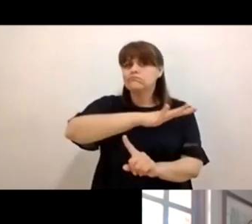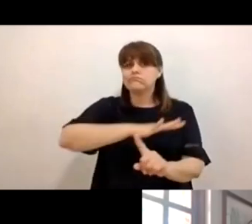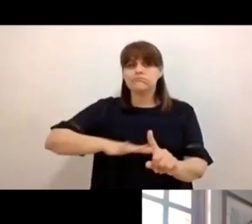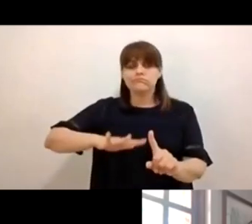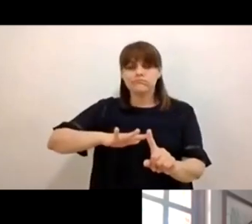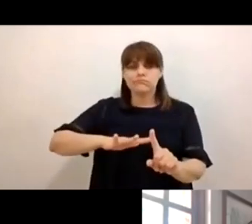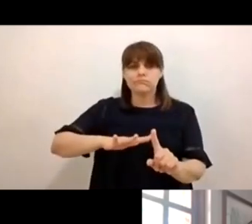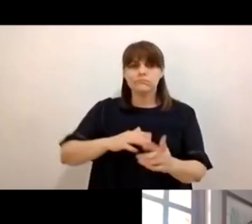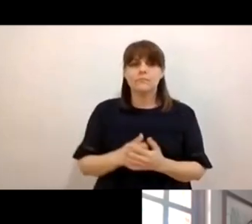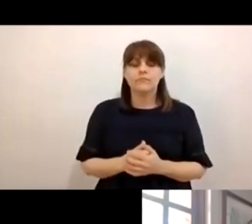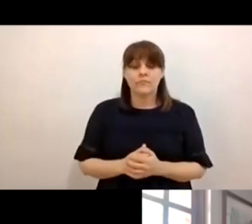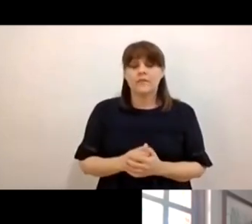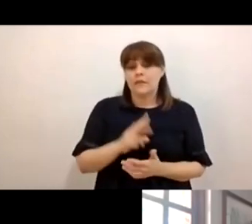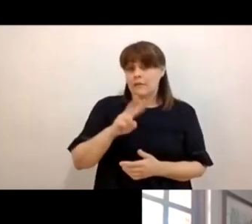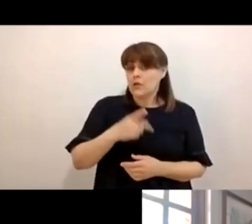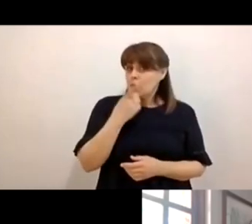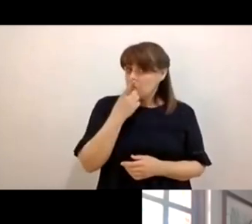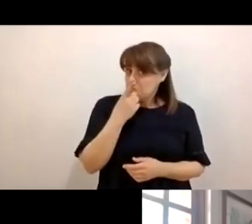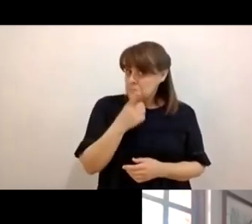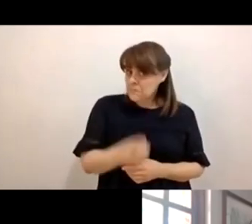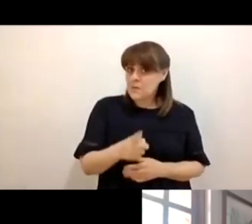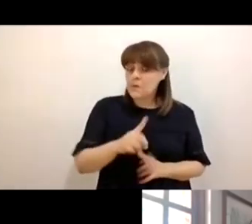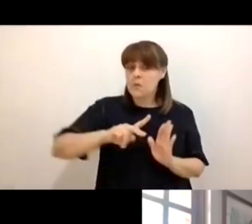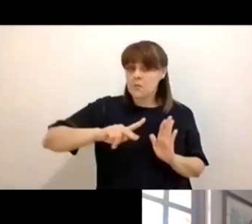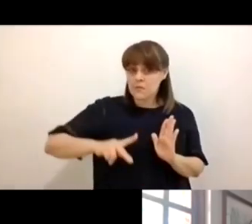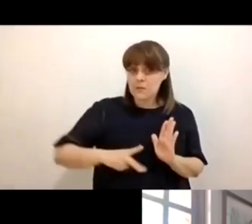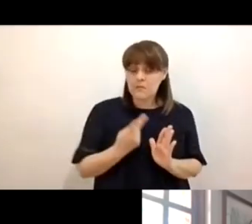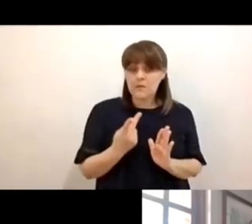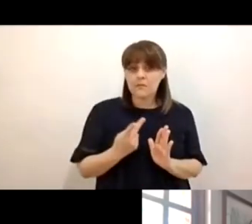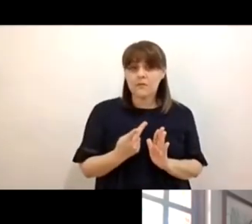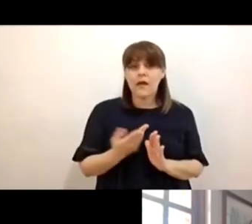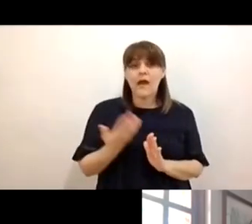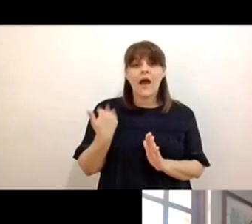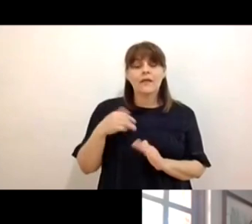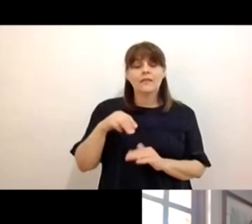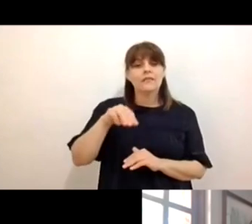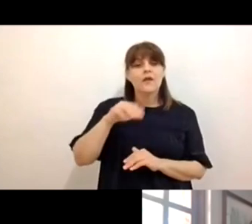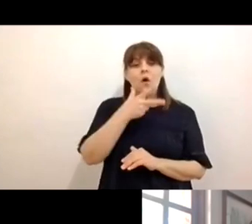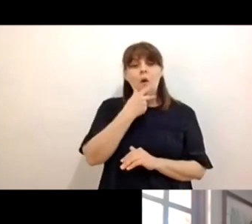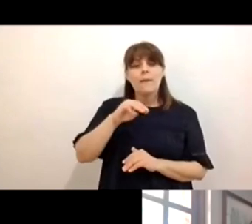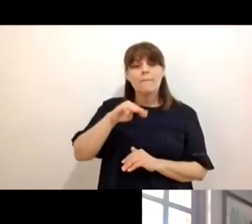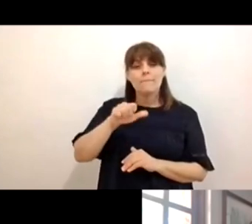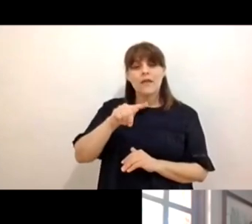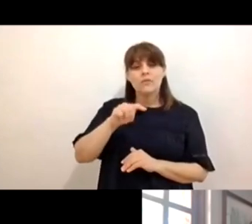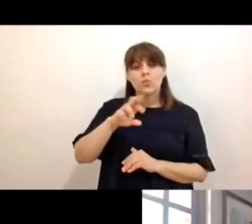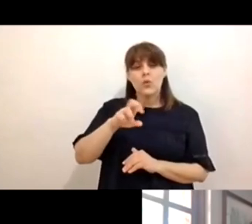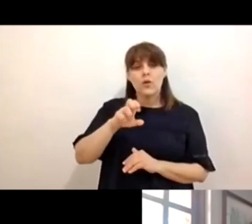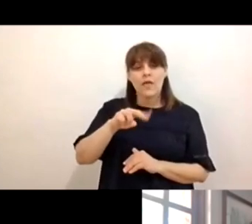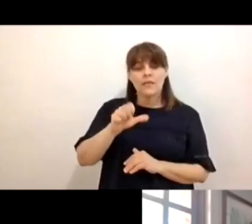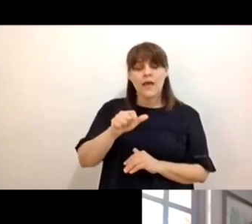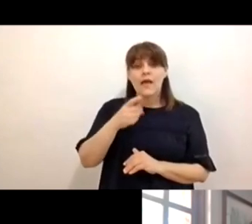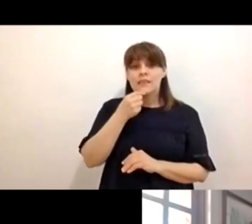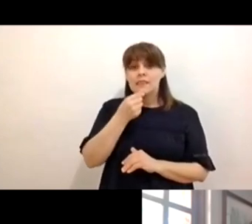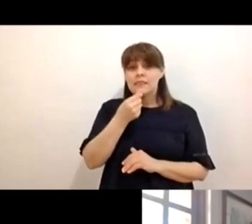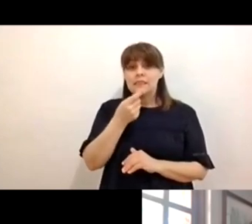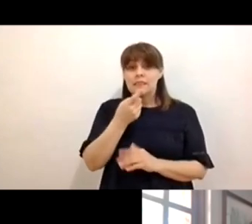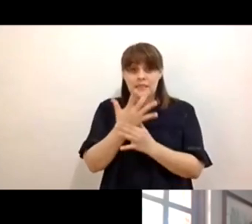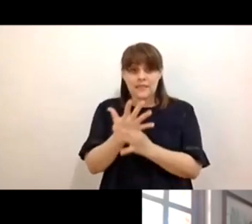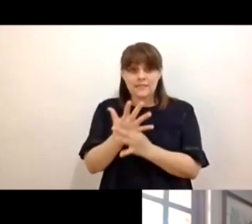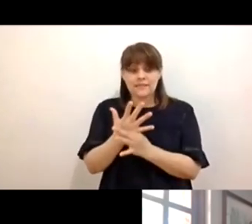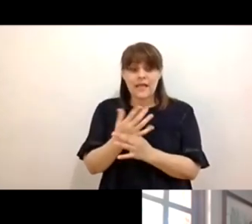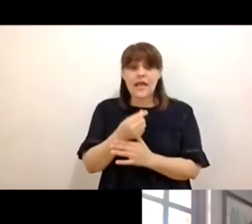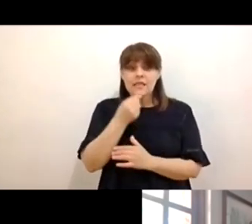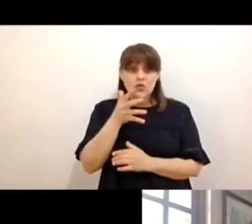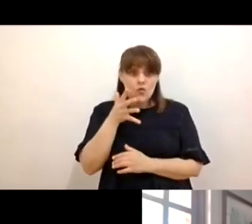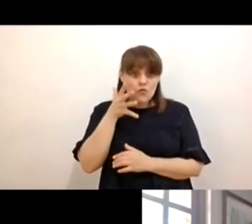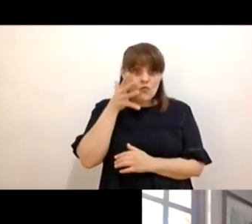que insisto con lo que comenta Maturana el futuro no son los niños el futuro somos nosotros y